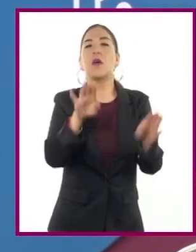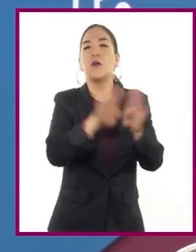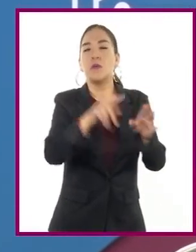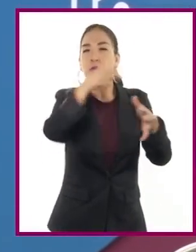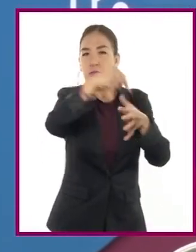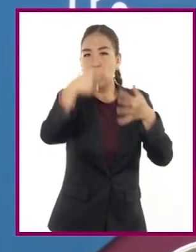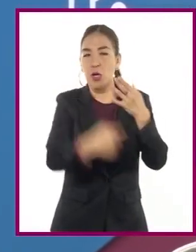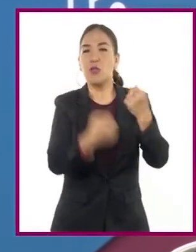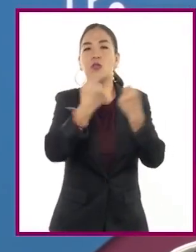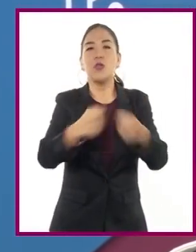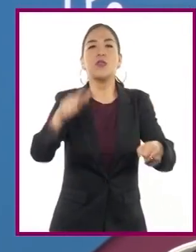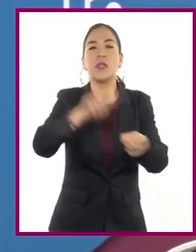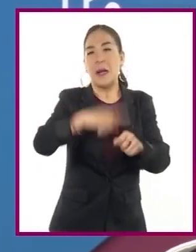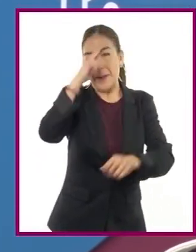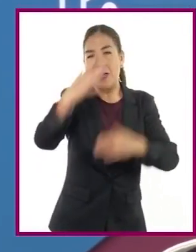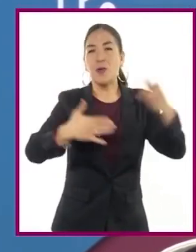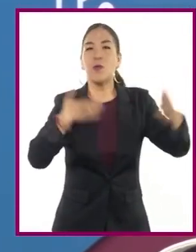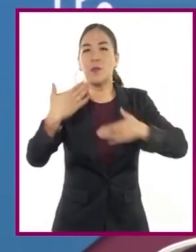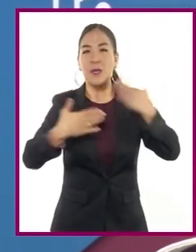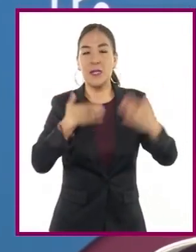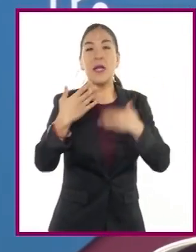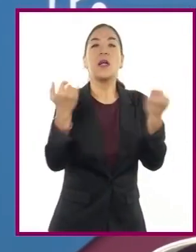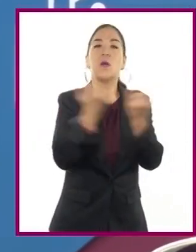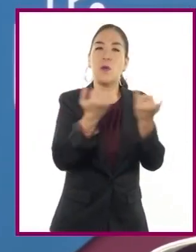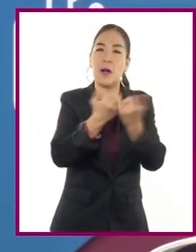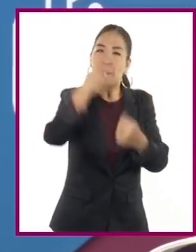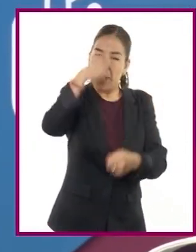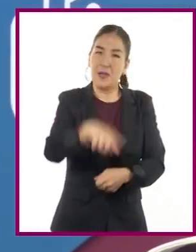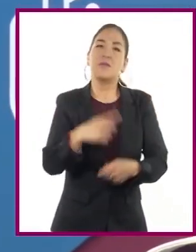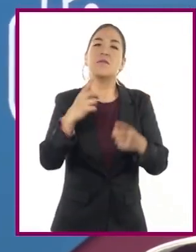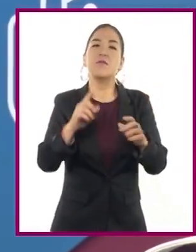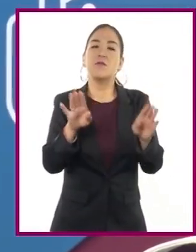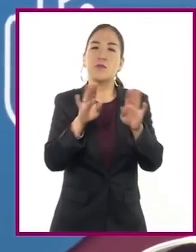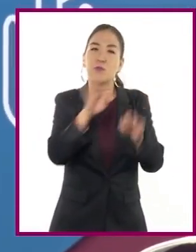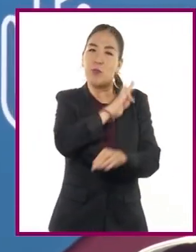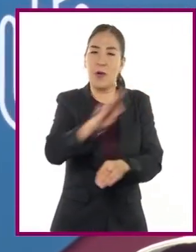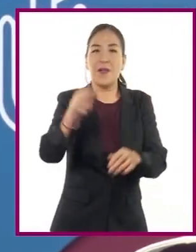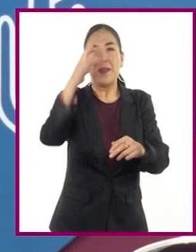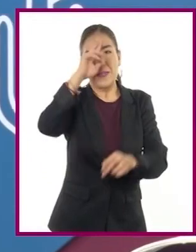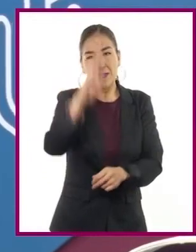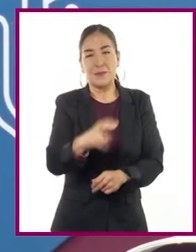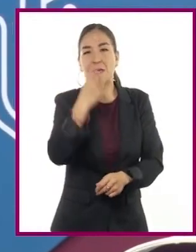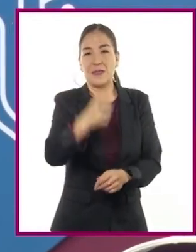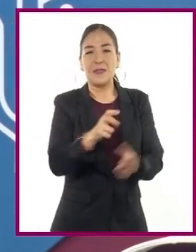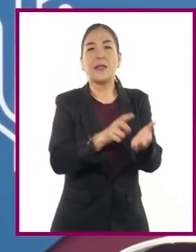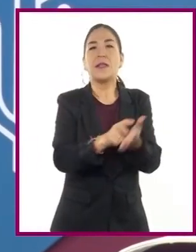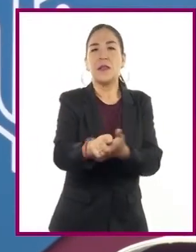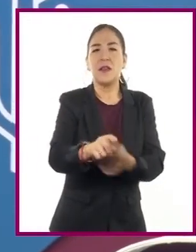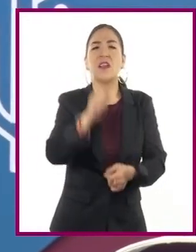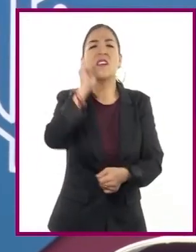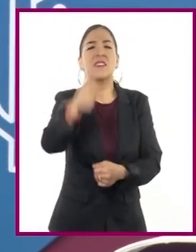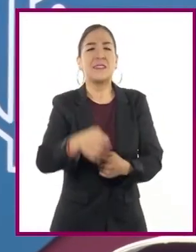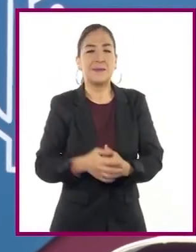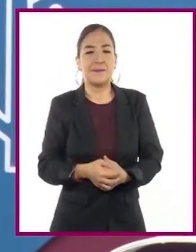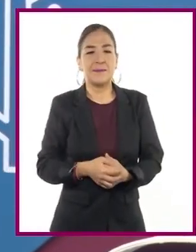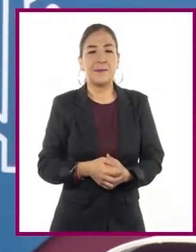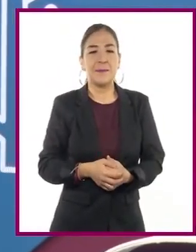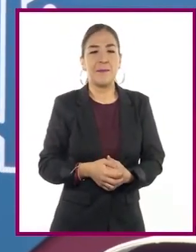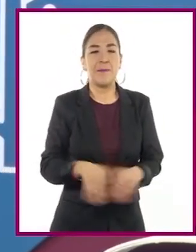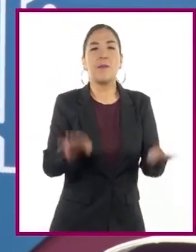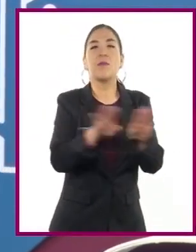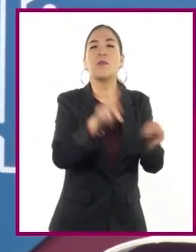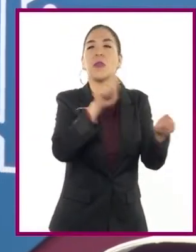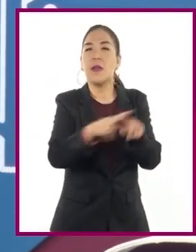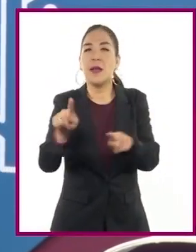convencionalismos sociales, y así velar para que se respeten. Esto se refiere a que las